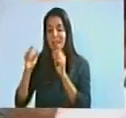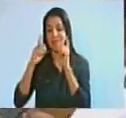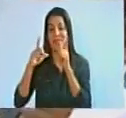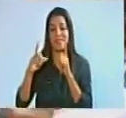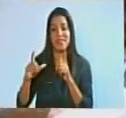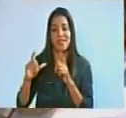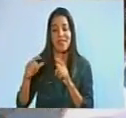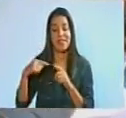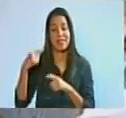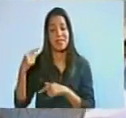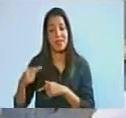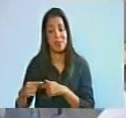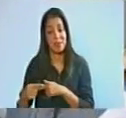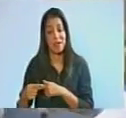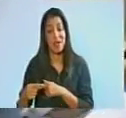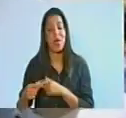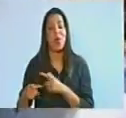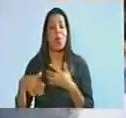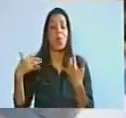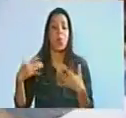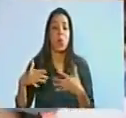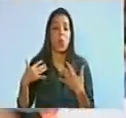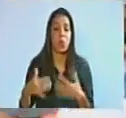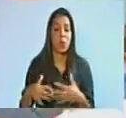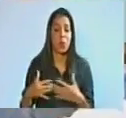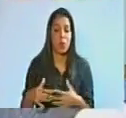y resulta que la vida me tenía reservado un